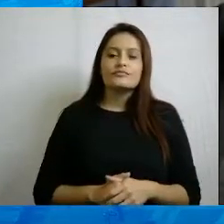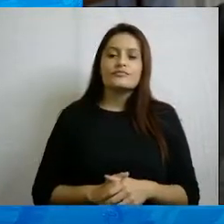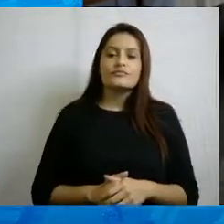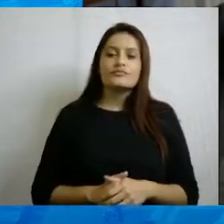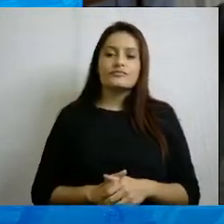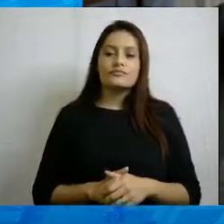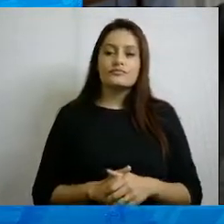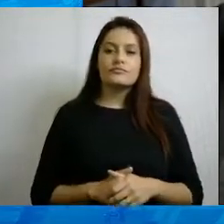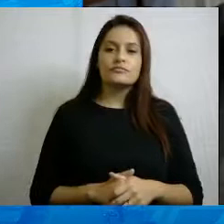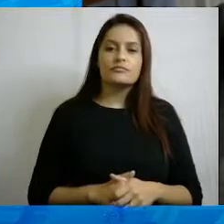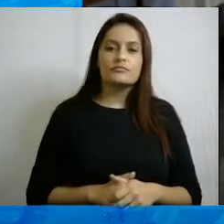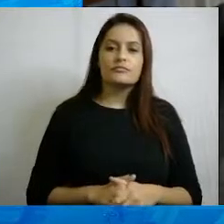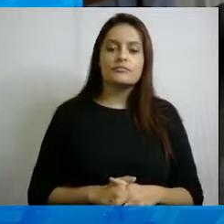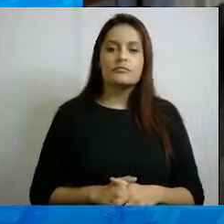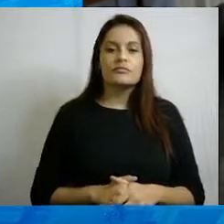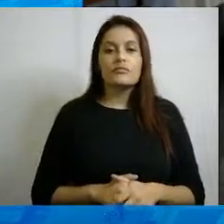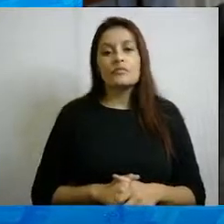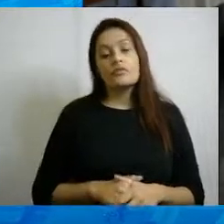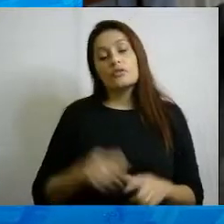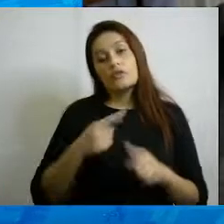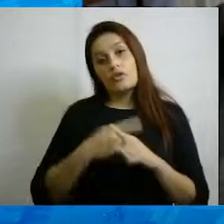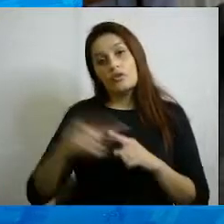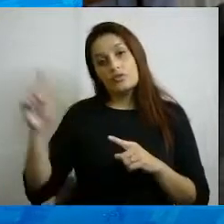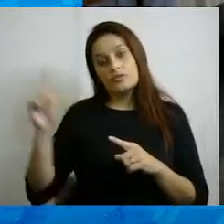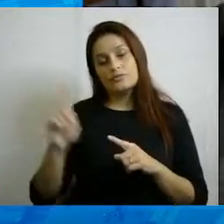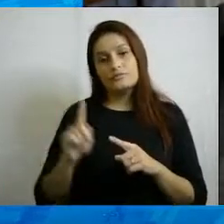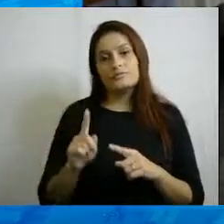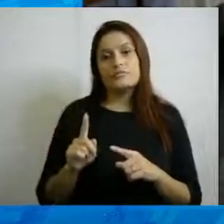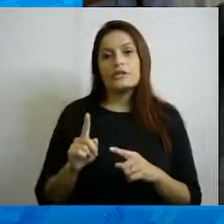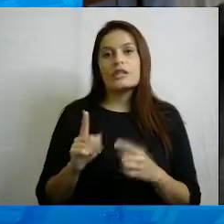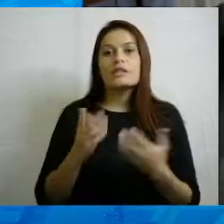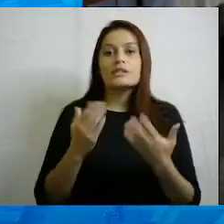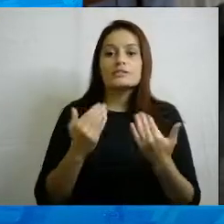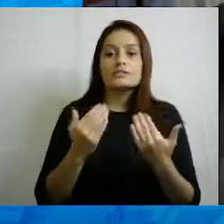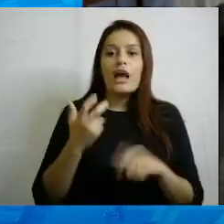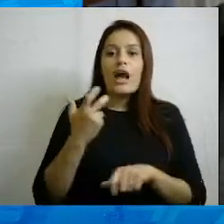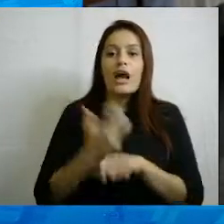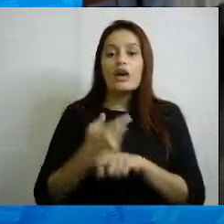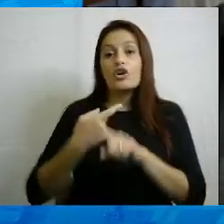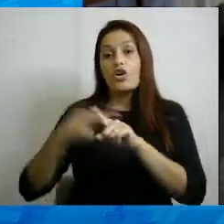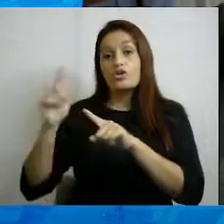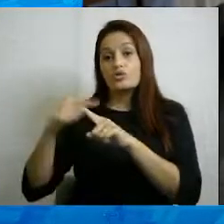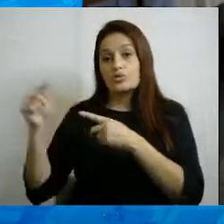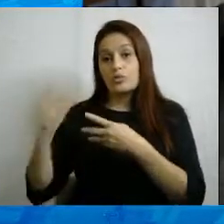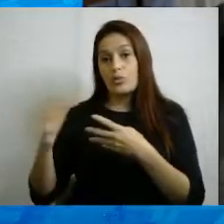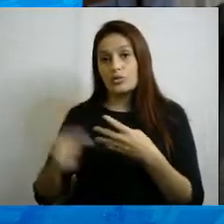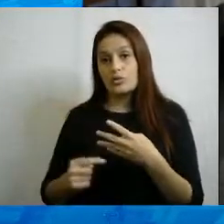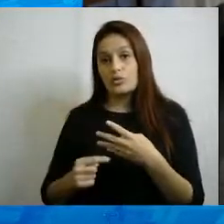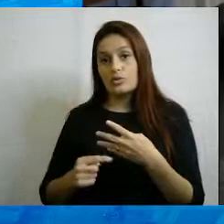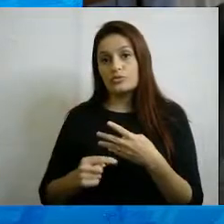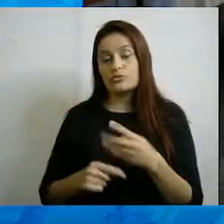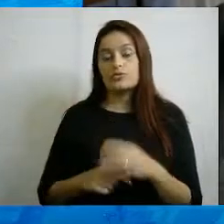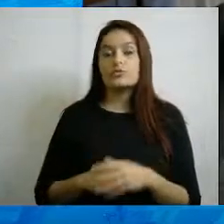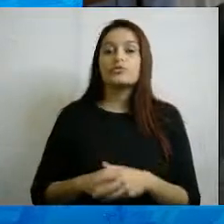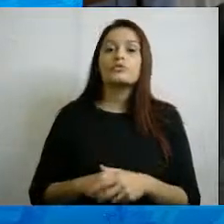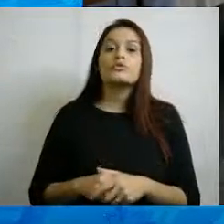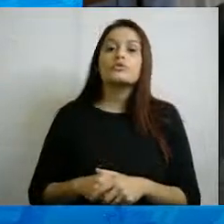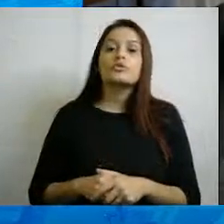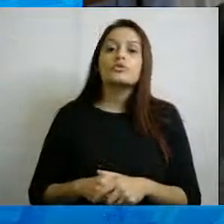Eso como dejar en claro y considerando también que hay otros puntos que tenemos pendiente todavía en este